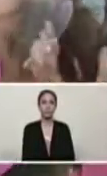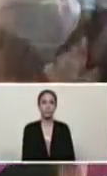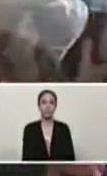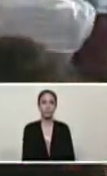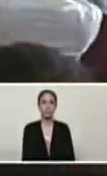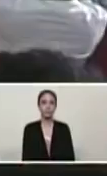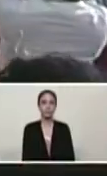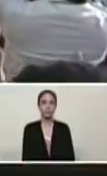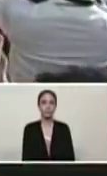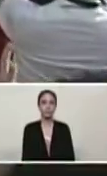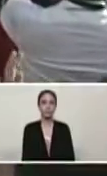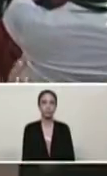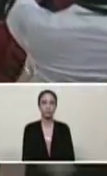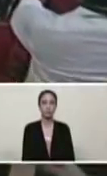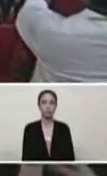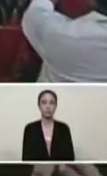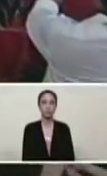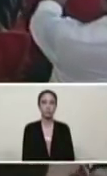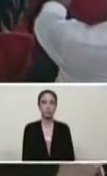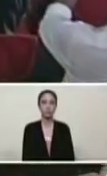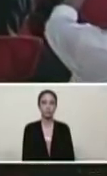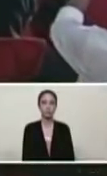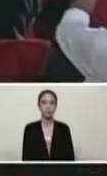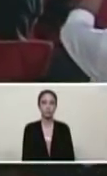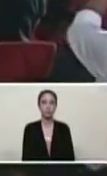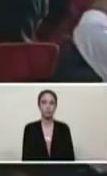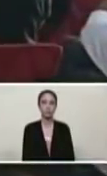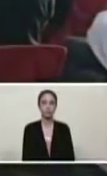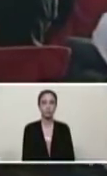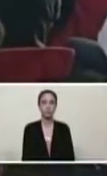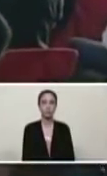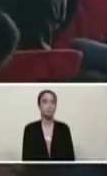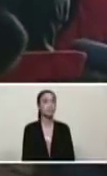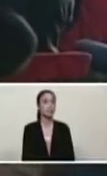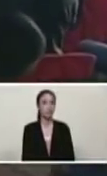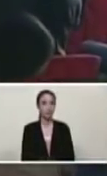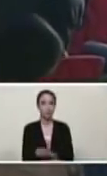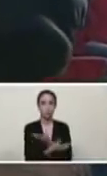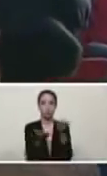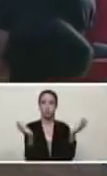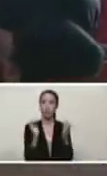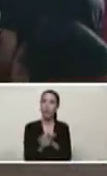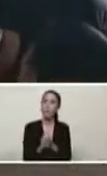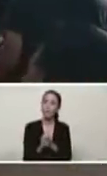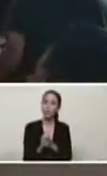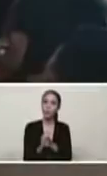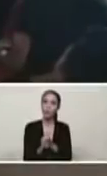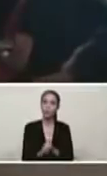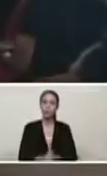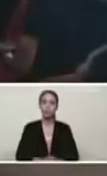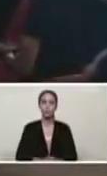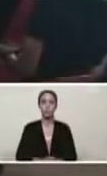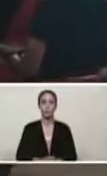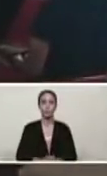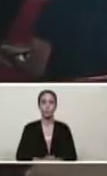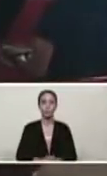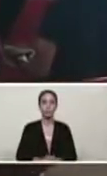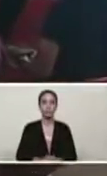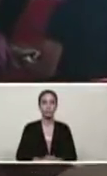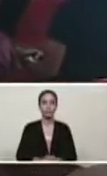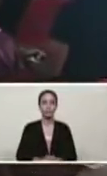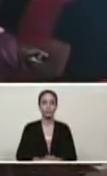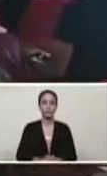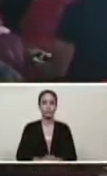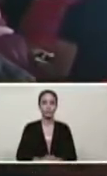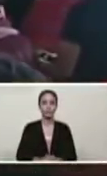Comrades, friends, friends of peace. Camaradas, amigos y amigos de la paz. We call you to